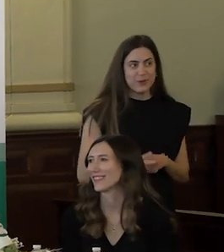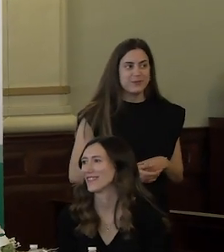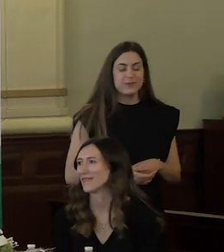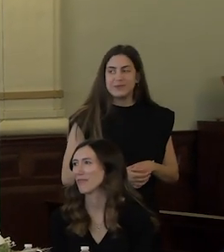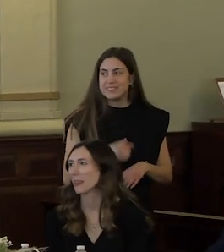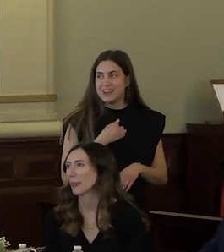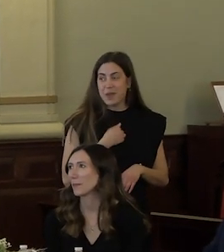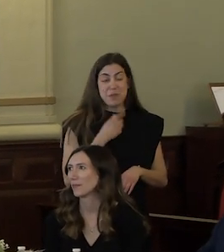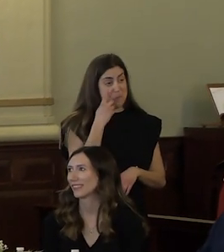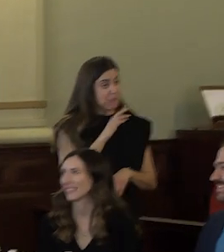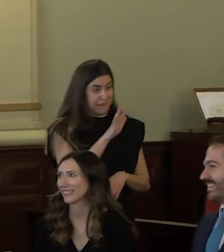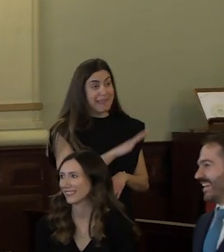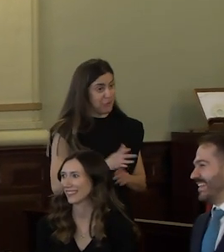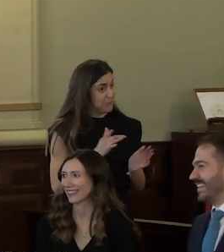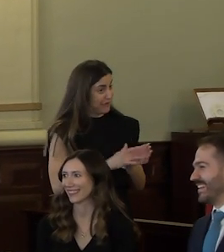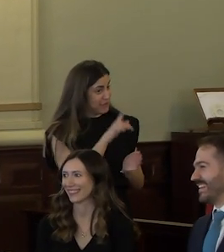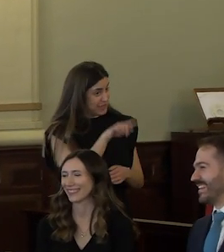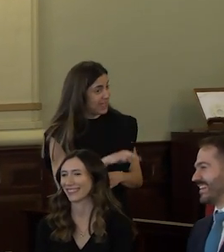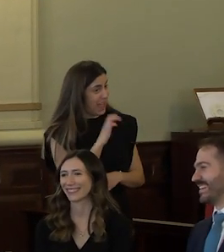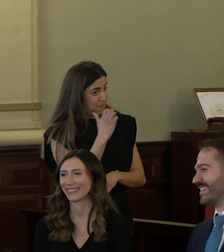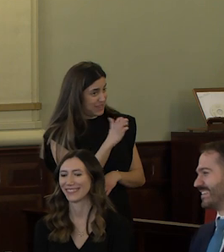A mí me pasó algo parecido, mire.